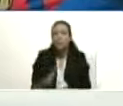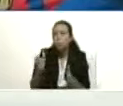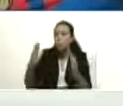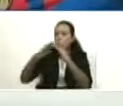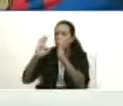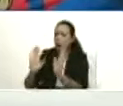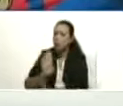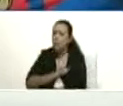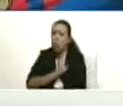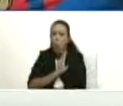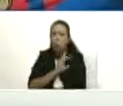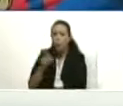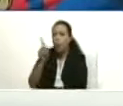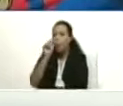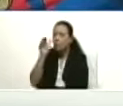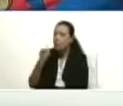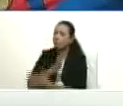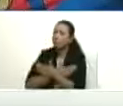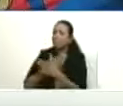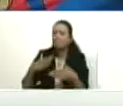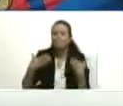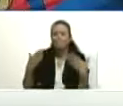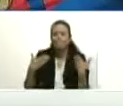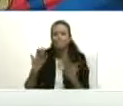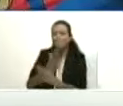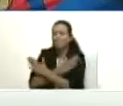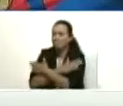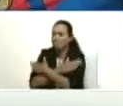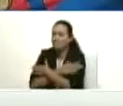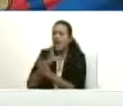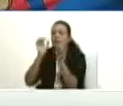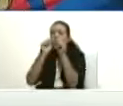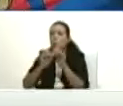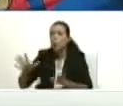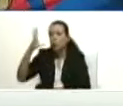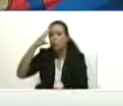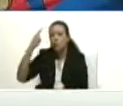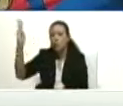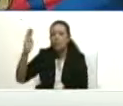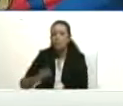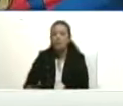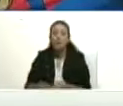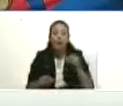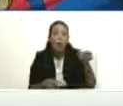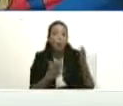hogar, Edward. Me alegra mucho, te felicito y que Dios te bendiga.